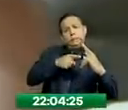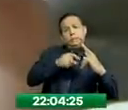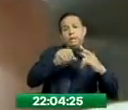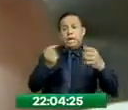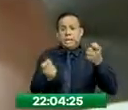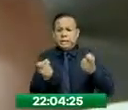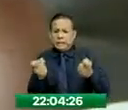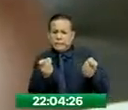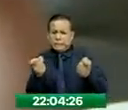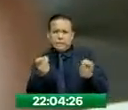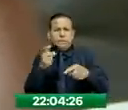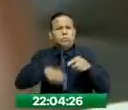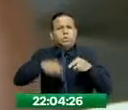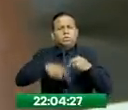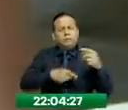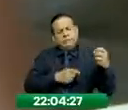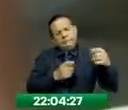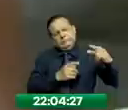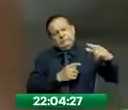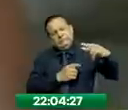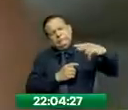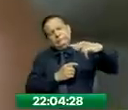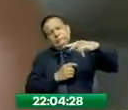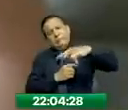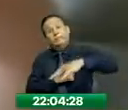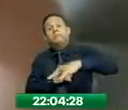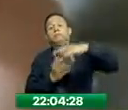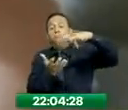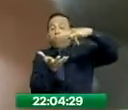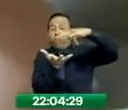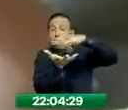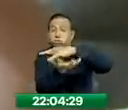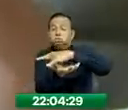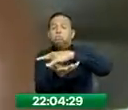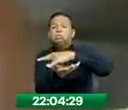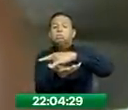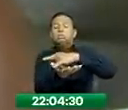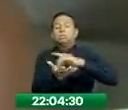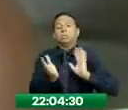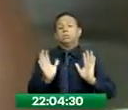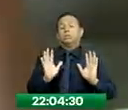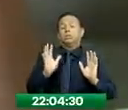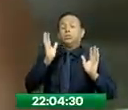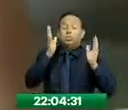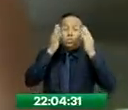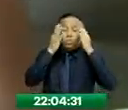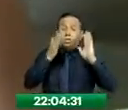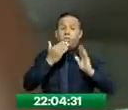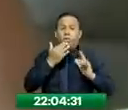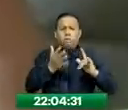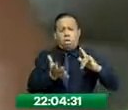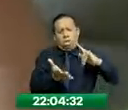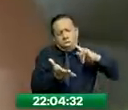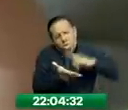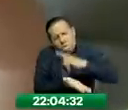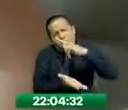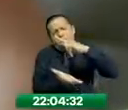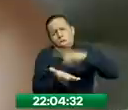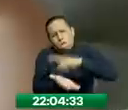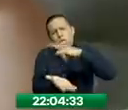igual creo que tratarán de tratan de planear la porque igual caímos